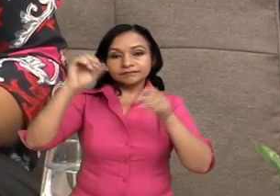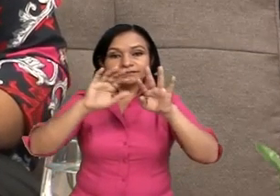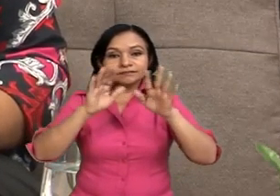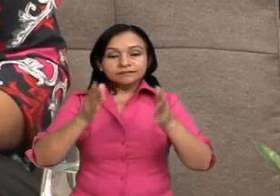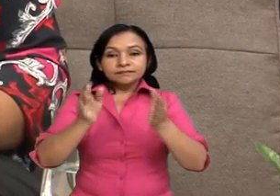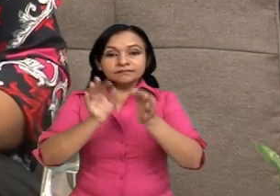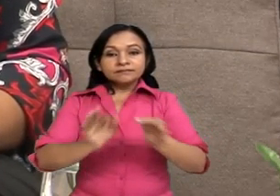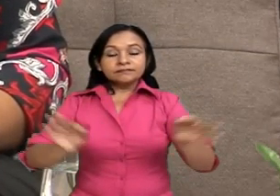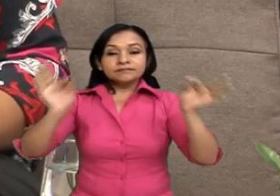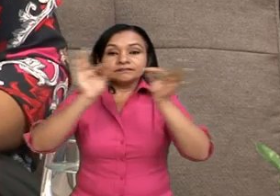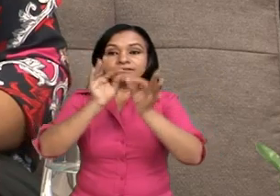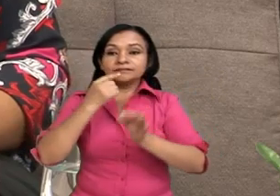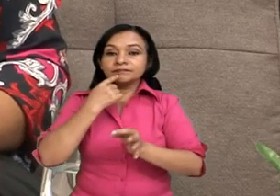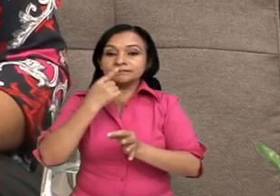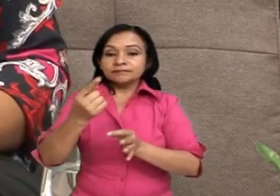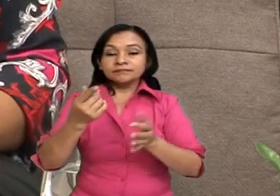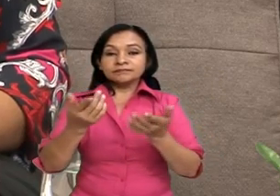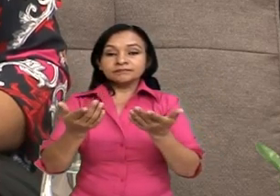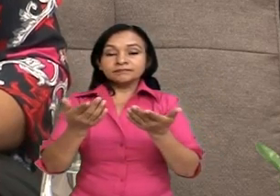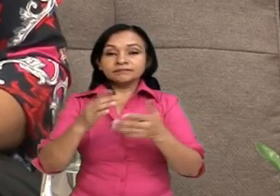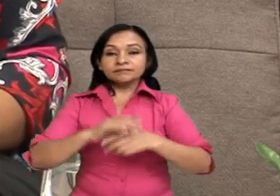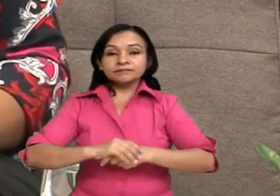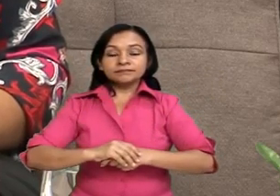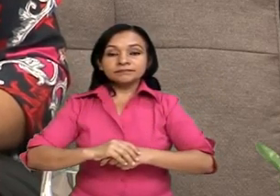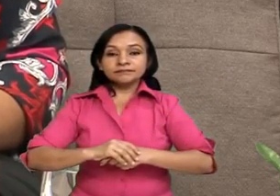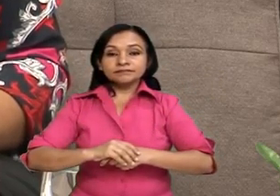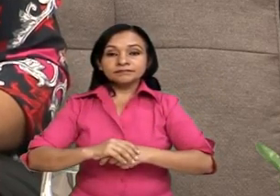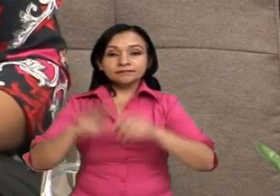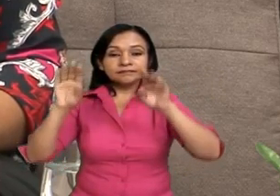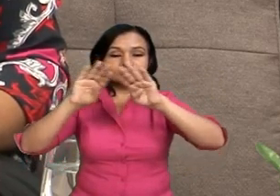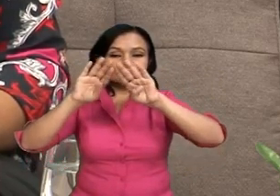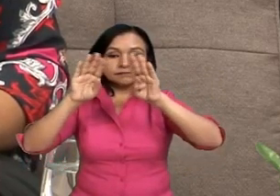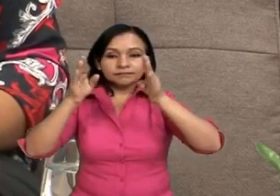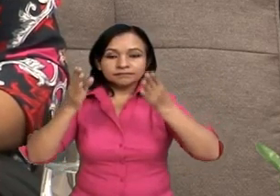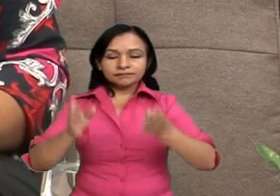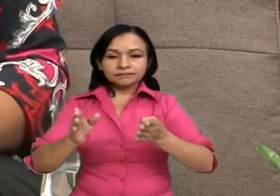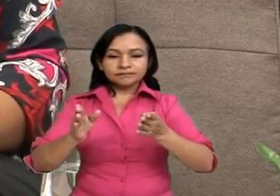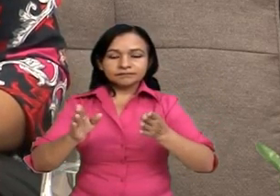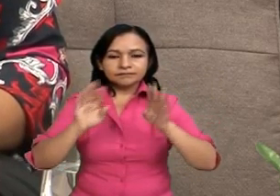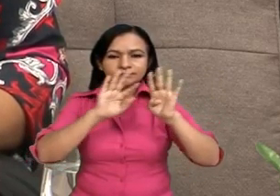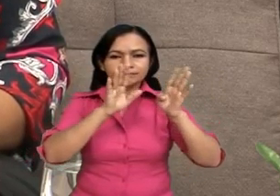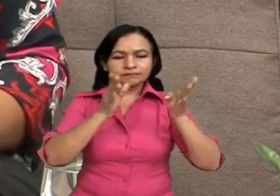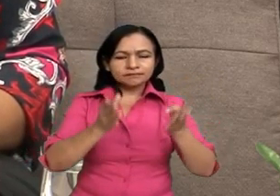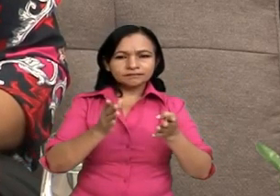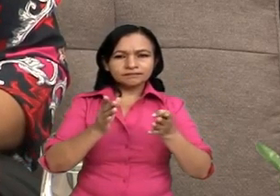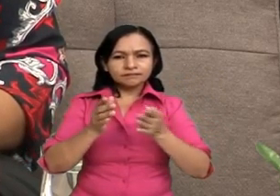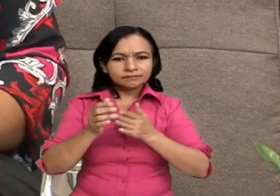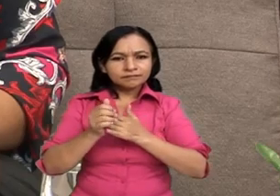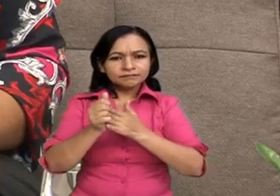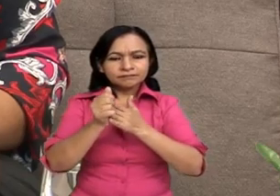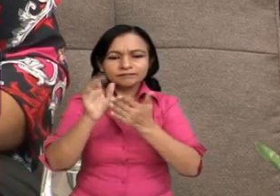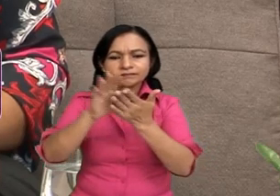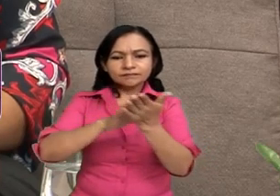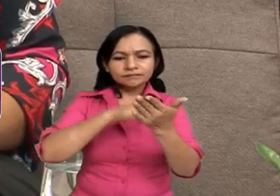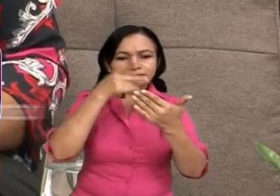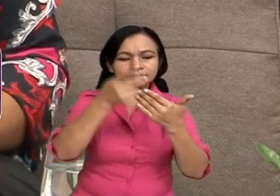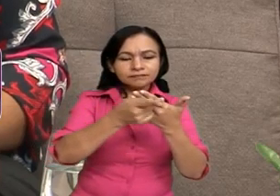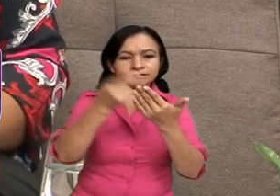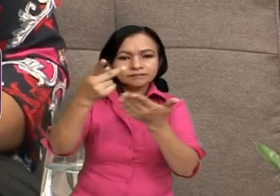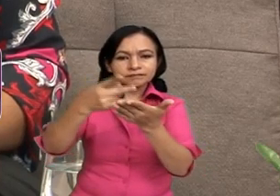algo muy importante y yo lo quiero enfatizar, y es las mujeres pivoteando, decía, todos estos programas y